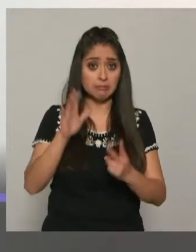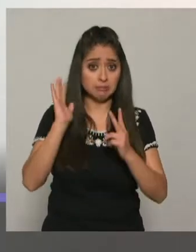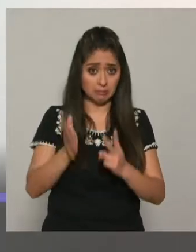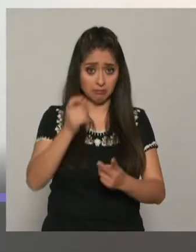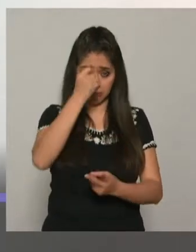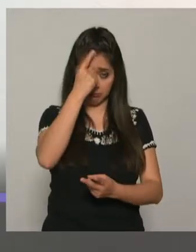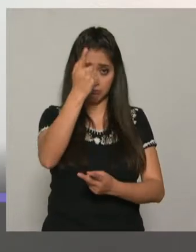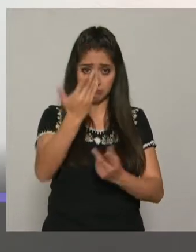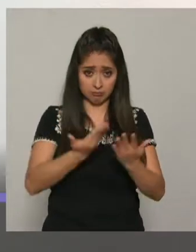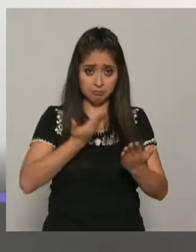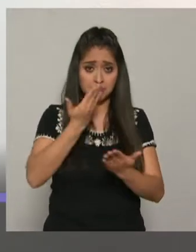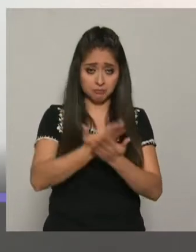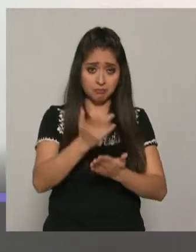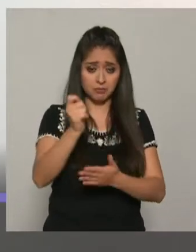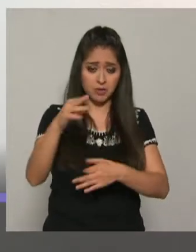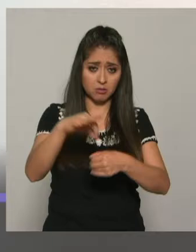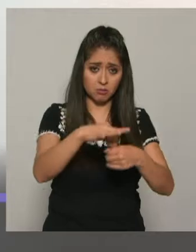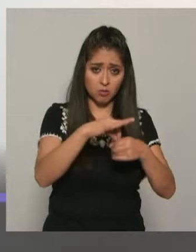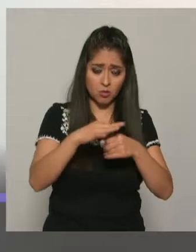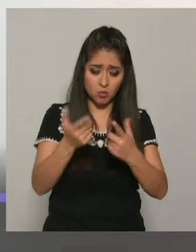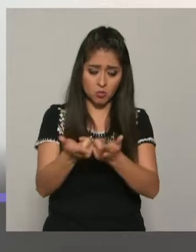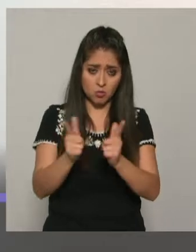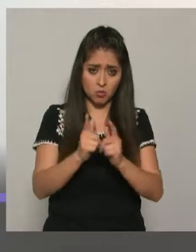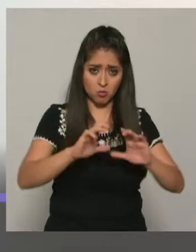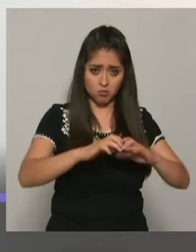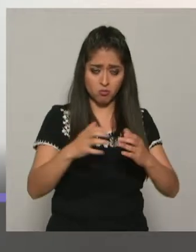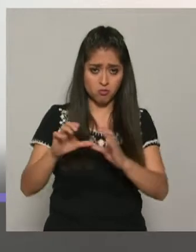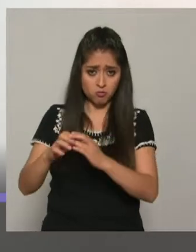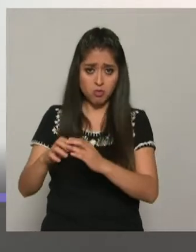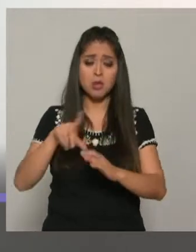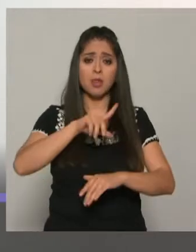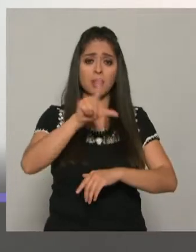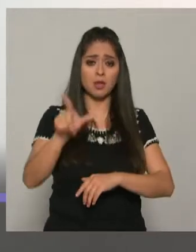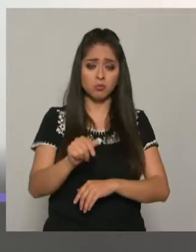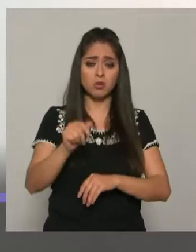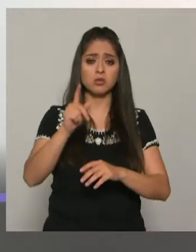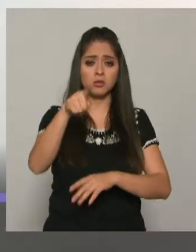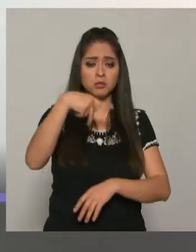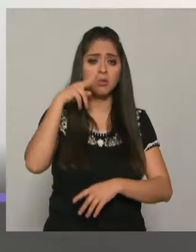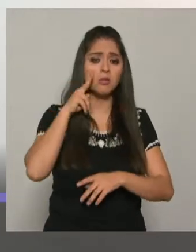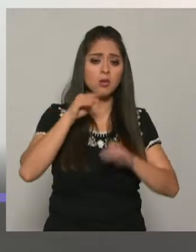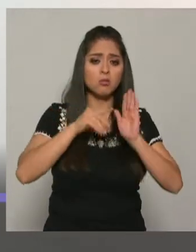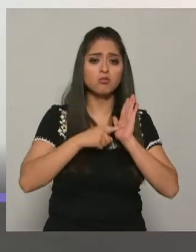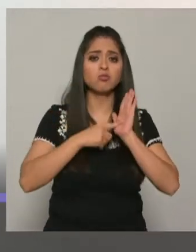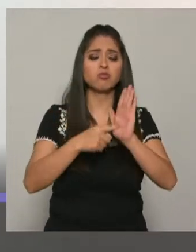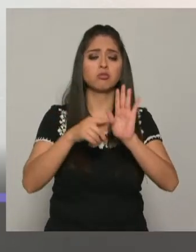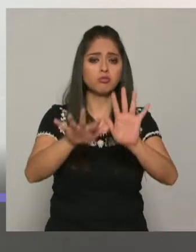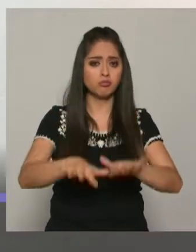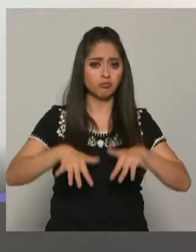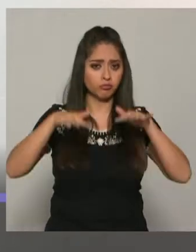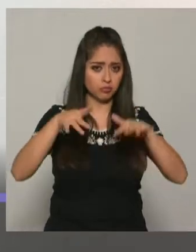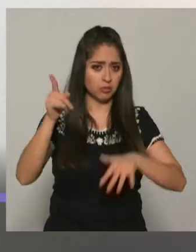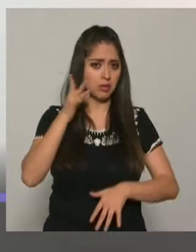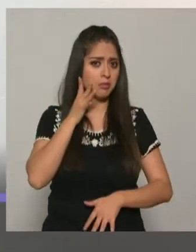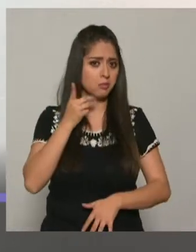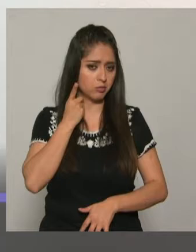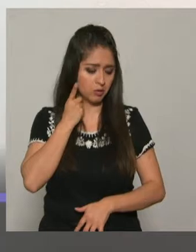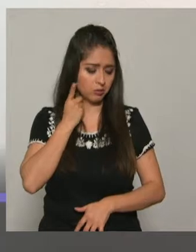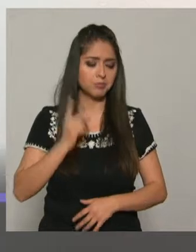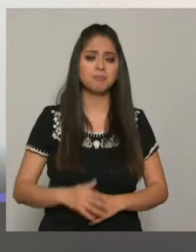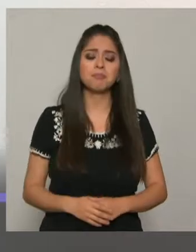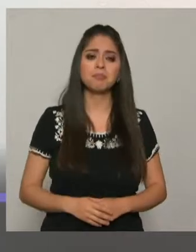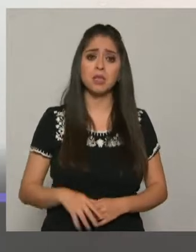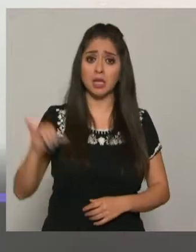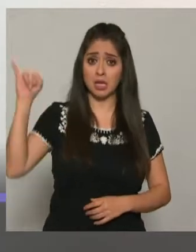es votada en comisiones y se va a presentar al Pleno. Lo que la jefa de gobierno lo que ha dicho es que no